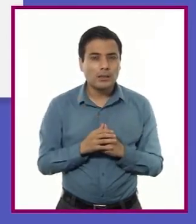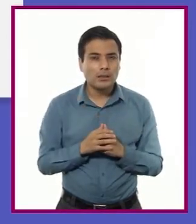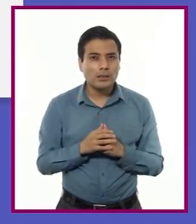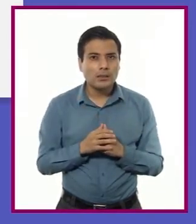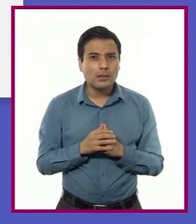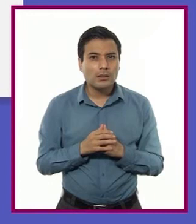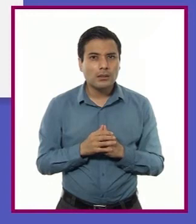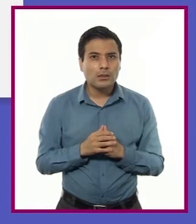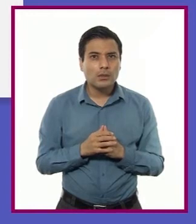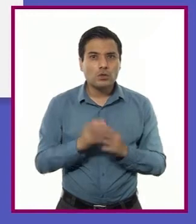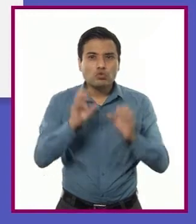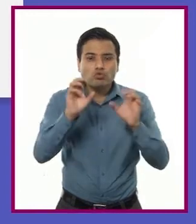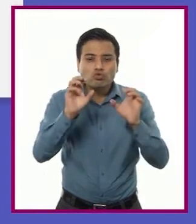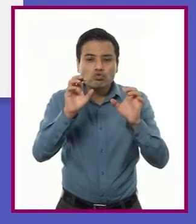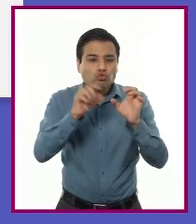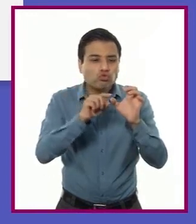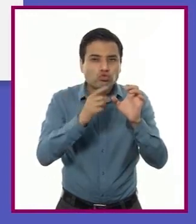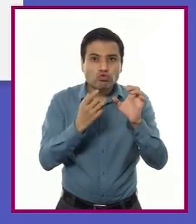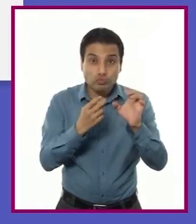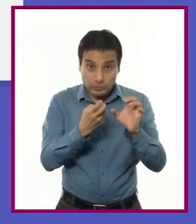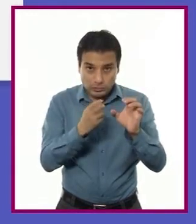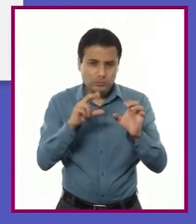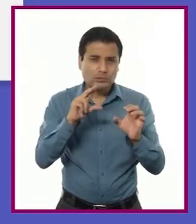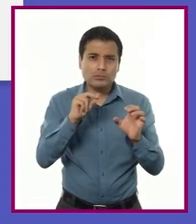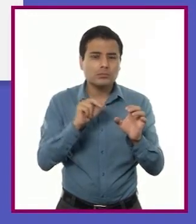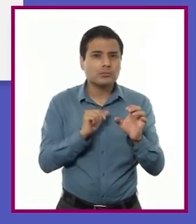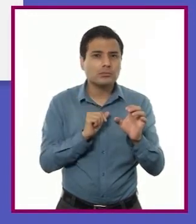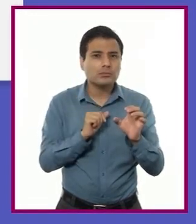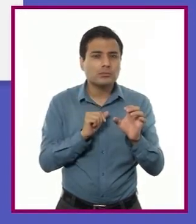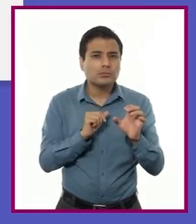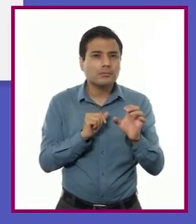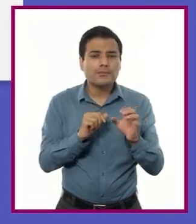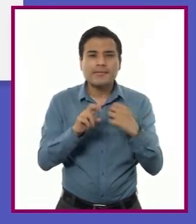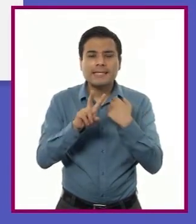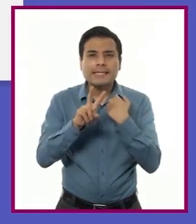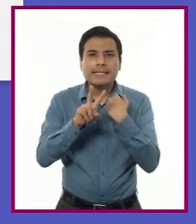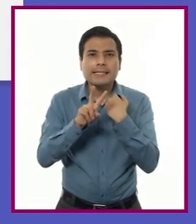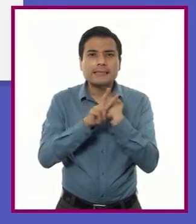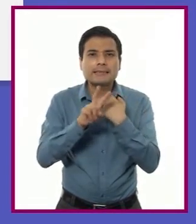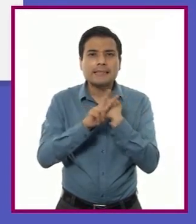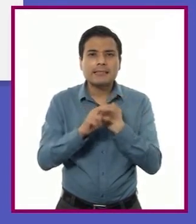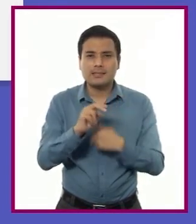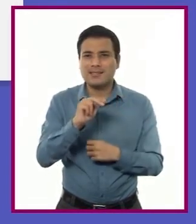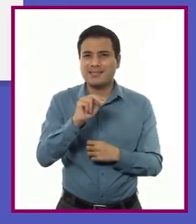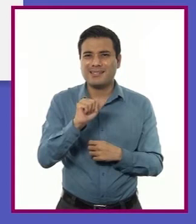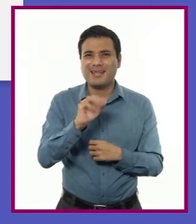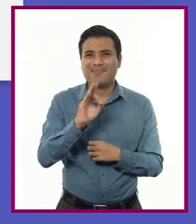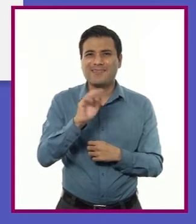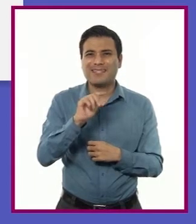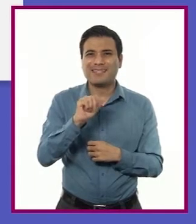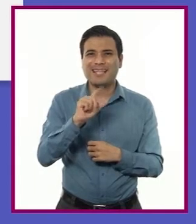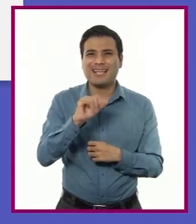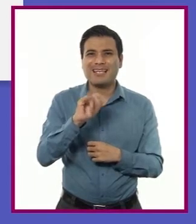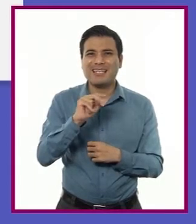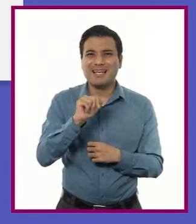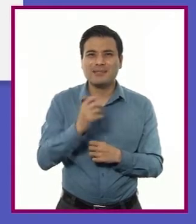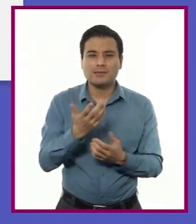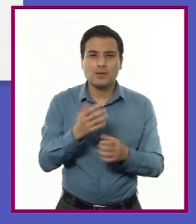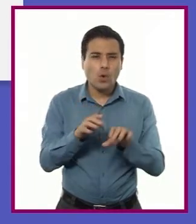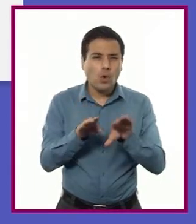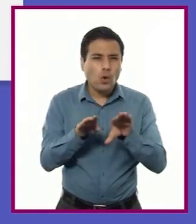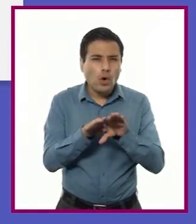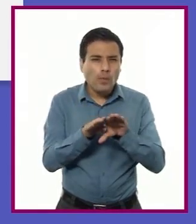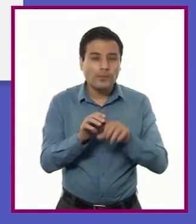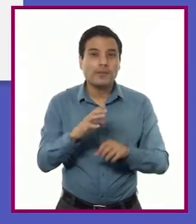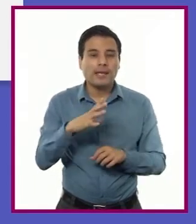forma esférica como pequeñas bolitas. Los cristales de naftalina, naftaleno para los químicos, están formados